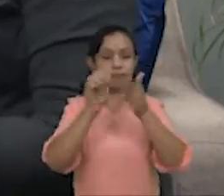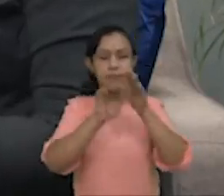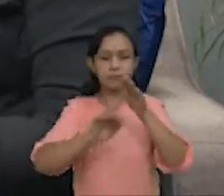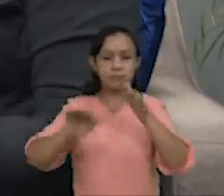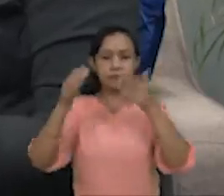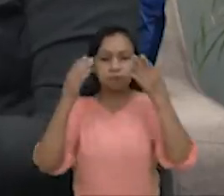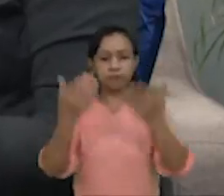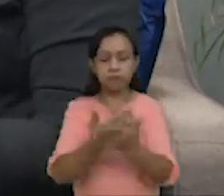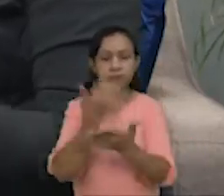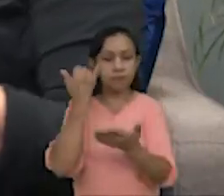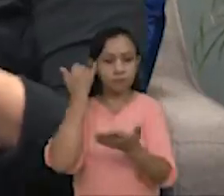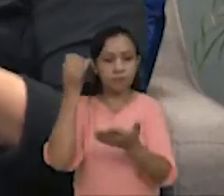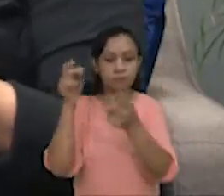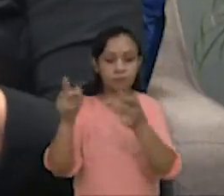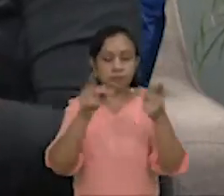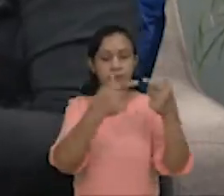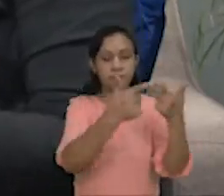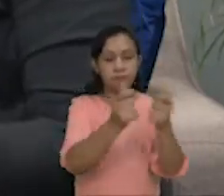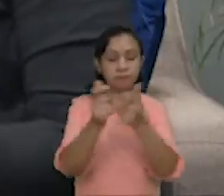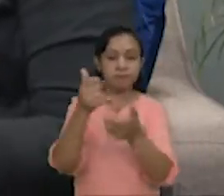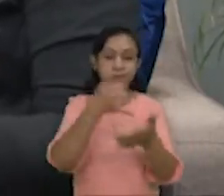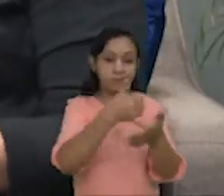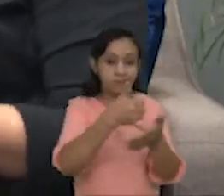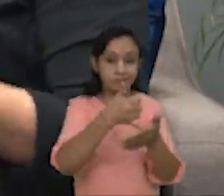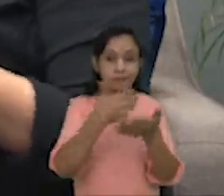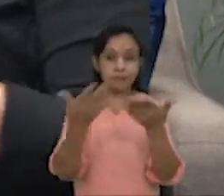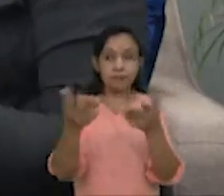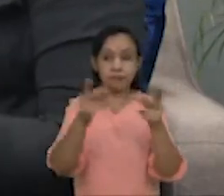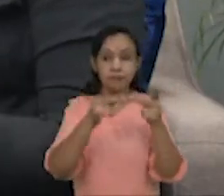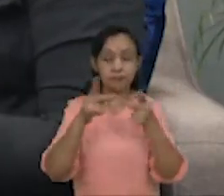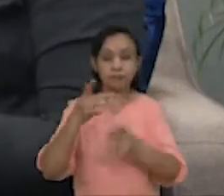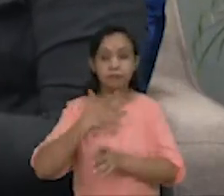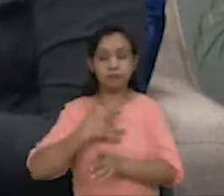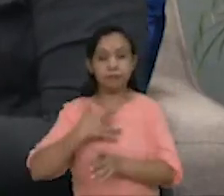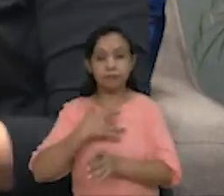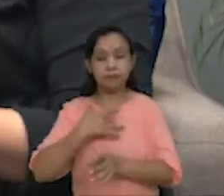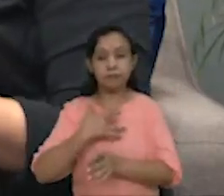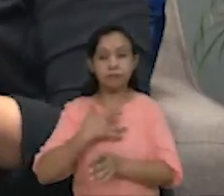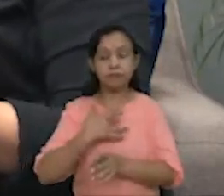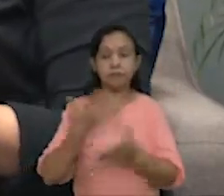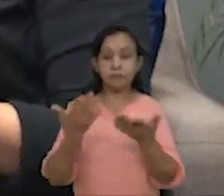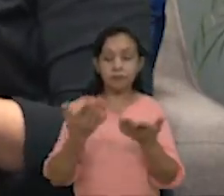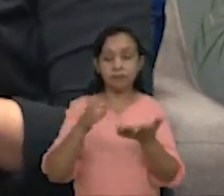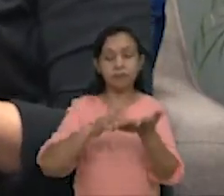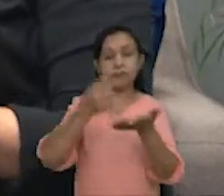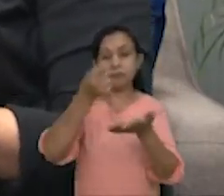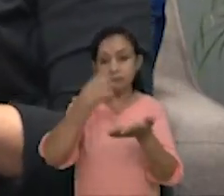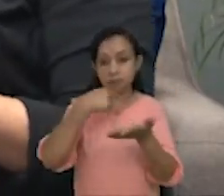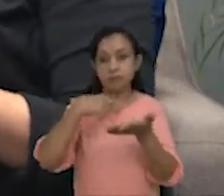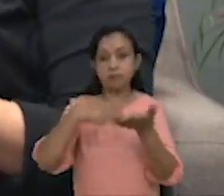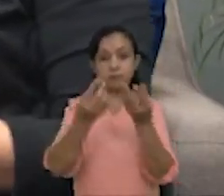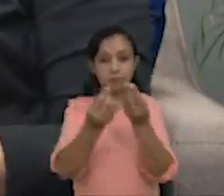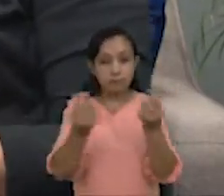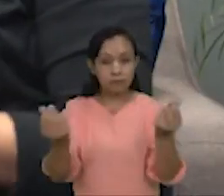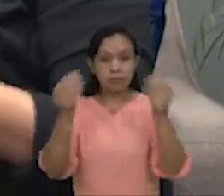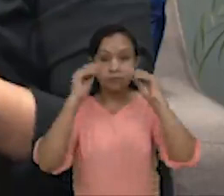pistas a la población, a los grupos vulnerables, a la gente que necesita del acceso a las medicinas, el acceso a la tierra, el